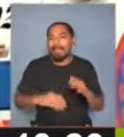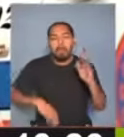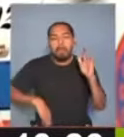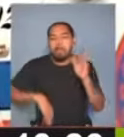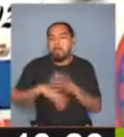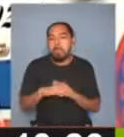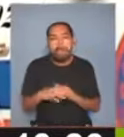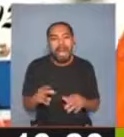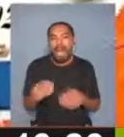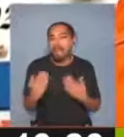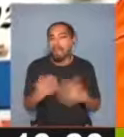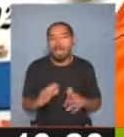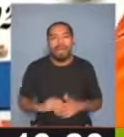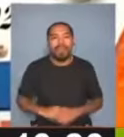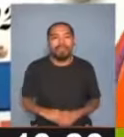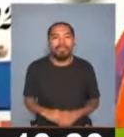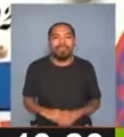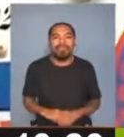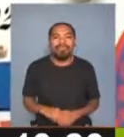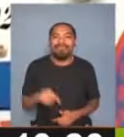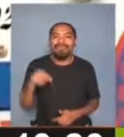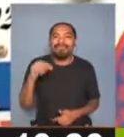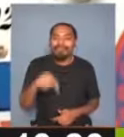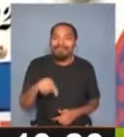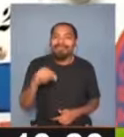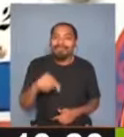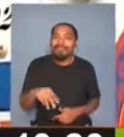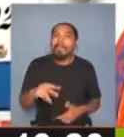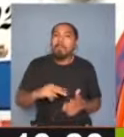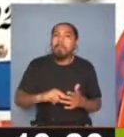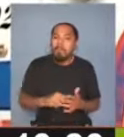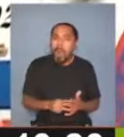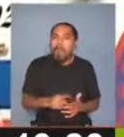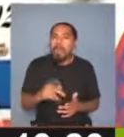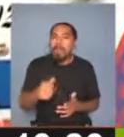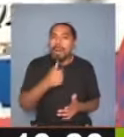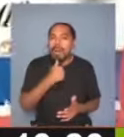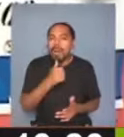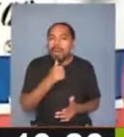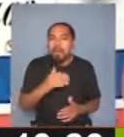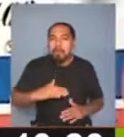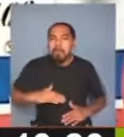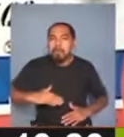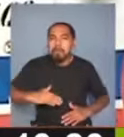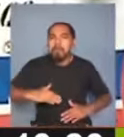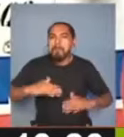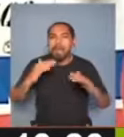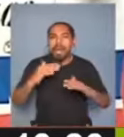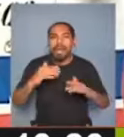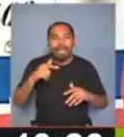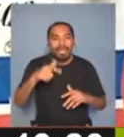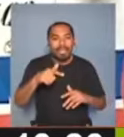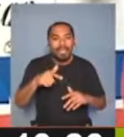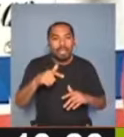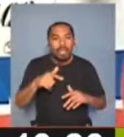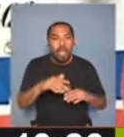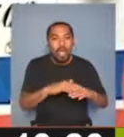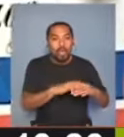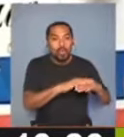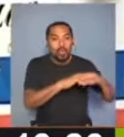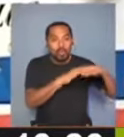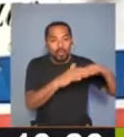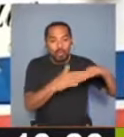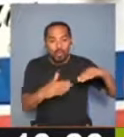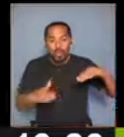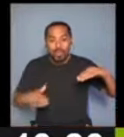previsión bueno empezó a generar este lo que nosotros decimos inundación hacia abajo de de de de planos altos y me ha